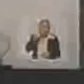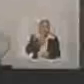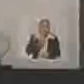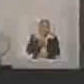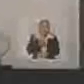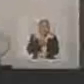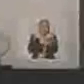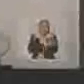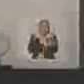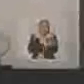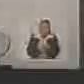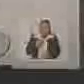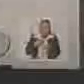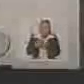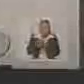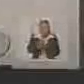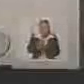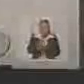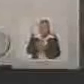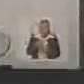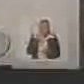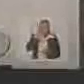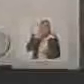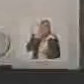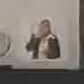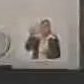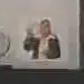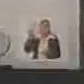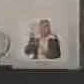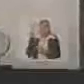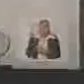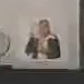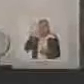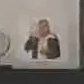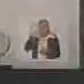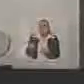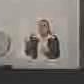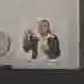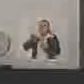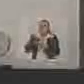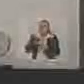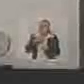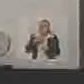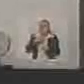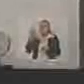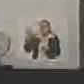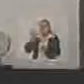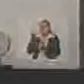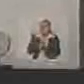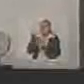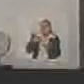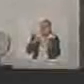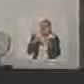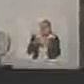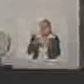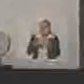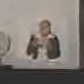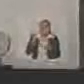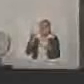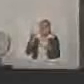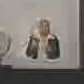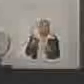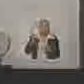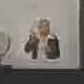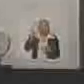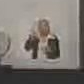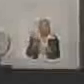fin con juicios de lesividad, con denuncias por reparación del daño, penales y civiles, y no estarás solo. Lo